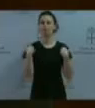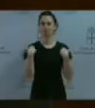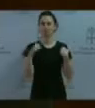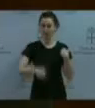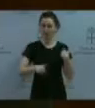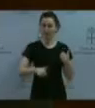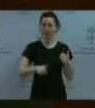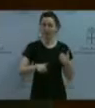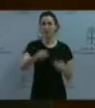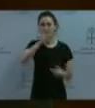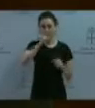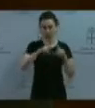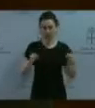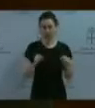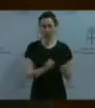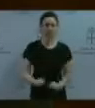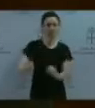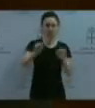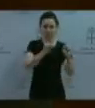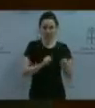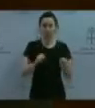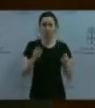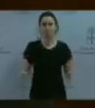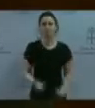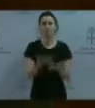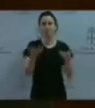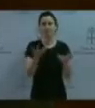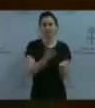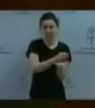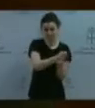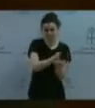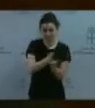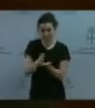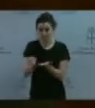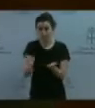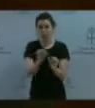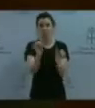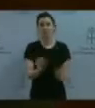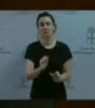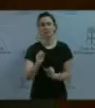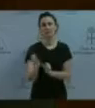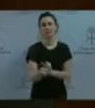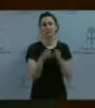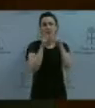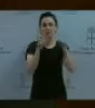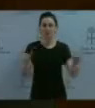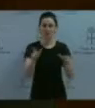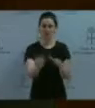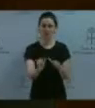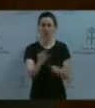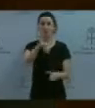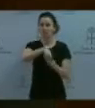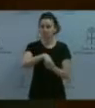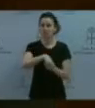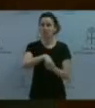sus diversas variantes que como modalidades lingüísticas se utilizan en el territorio del Principado de Asturias. Es una